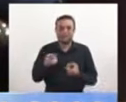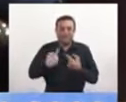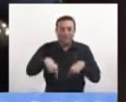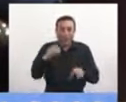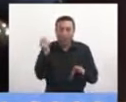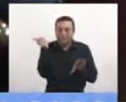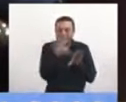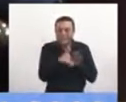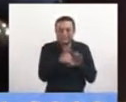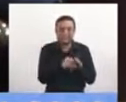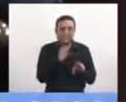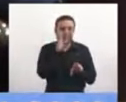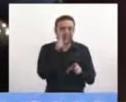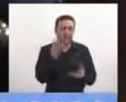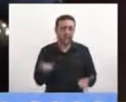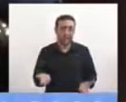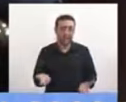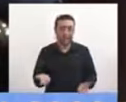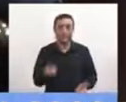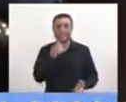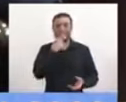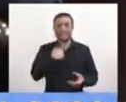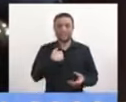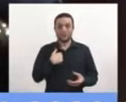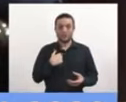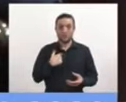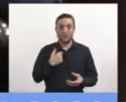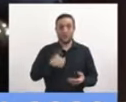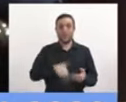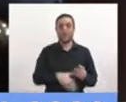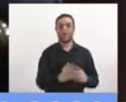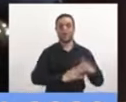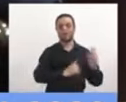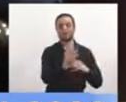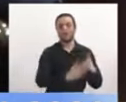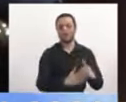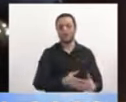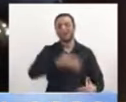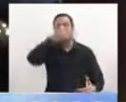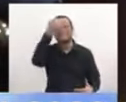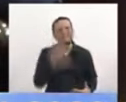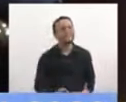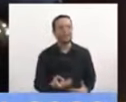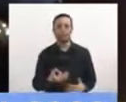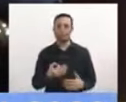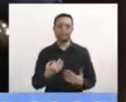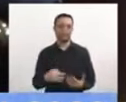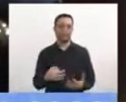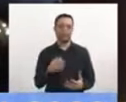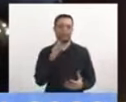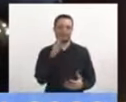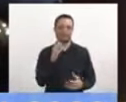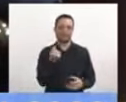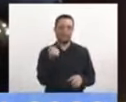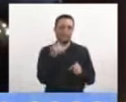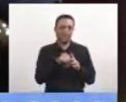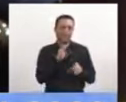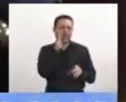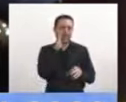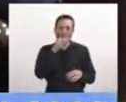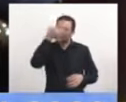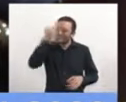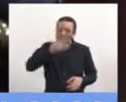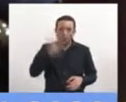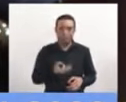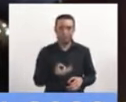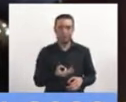en negro? Alguien que realmente se llevó parte del Estado. Porque no pagó, o más, porque se